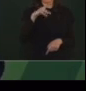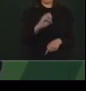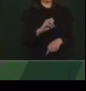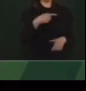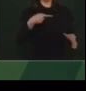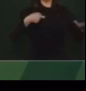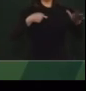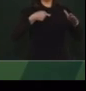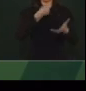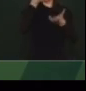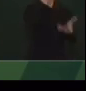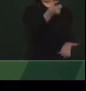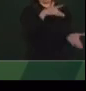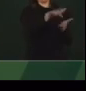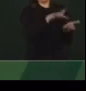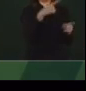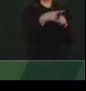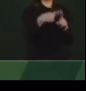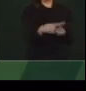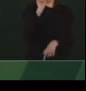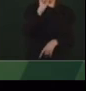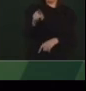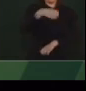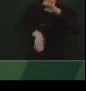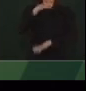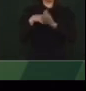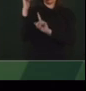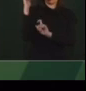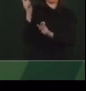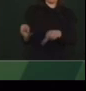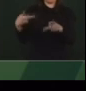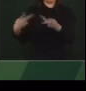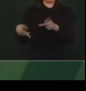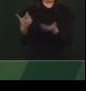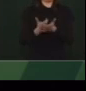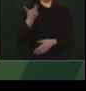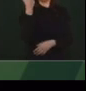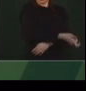por las empresas que producen las armas para sus campañas.